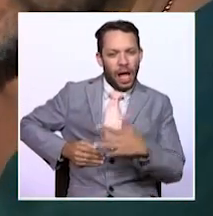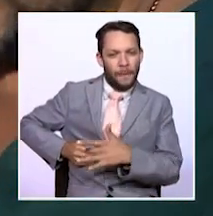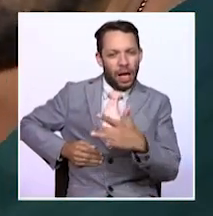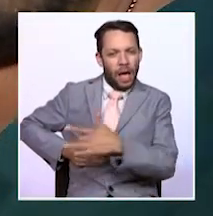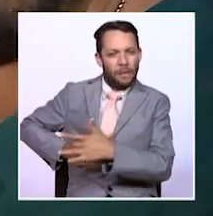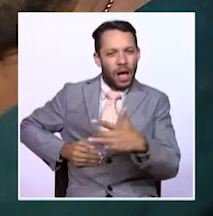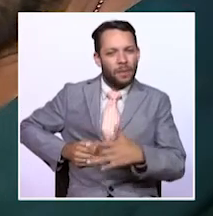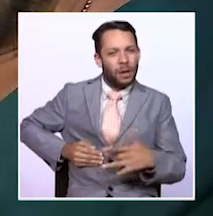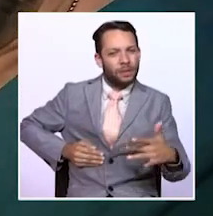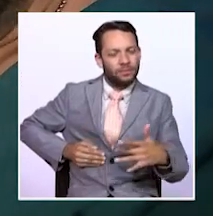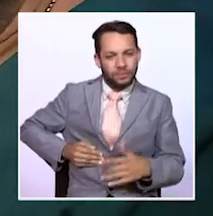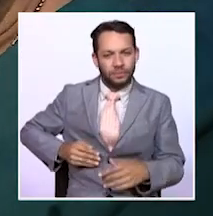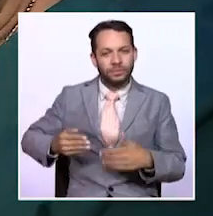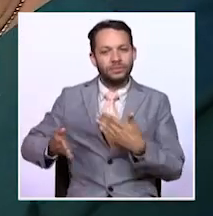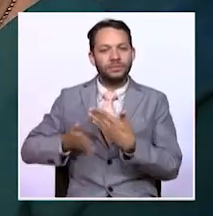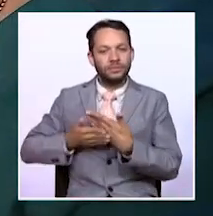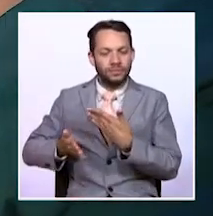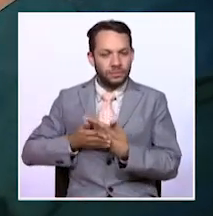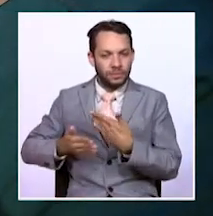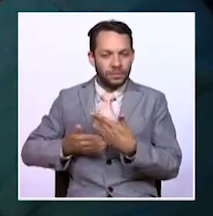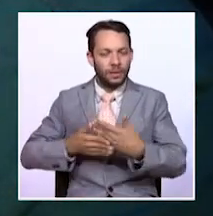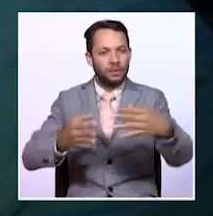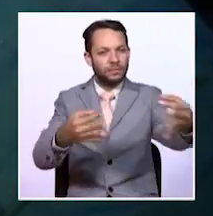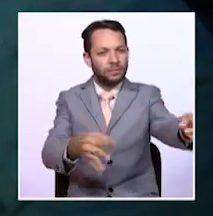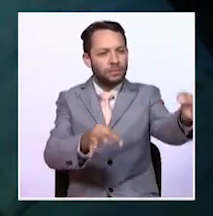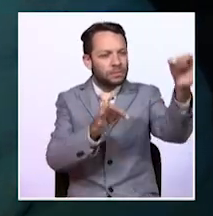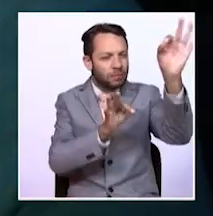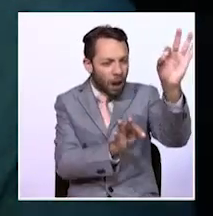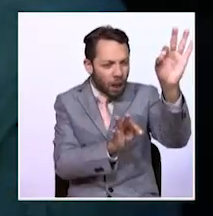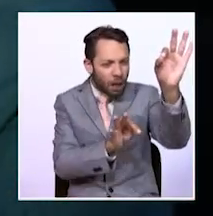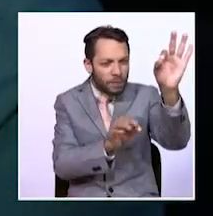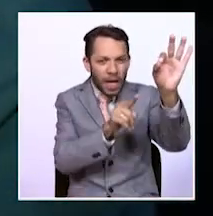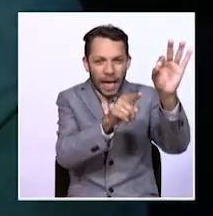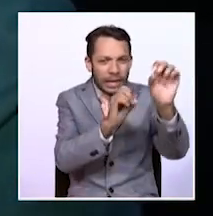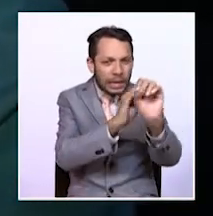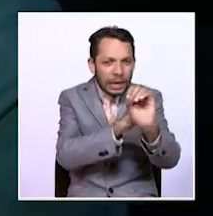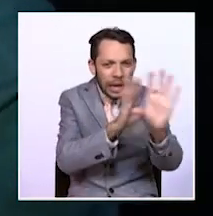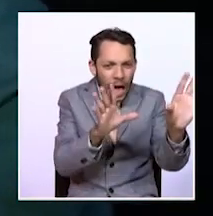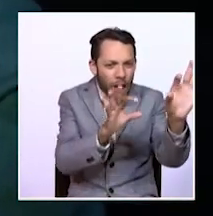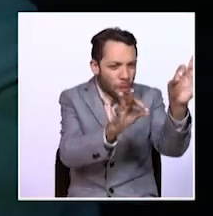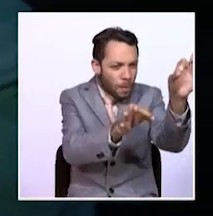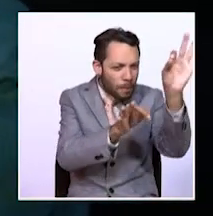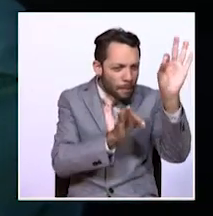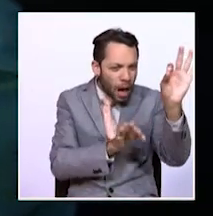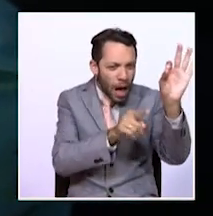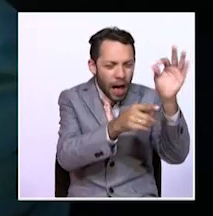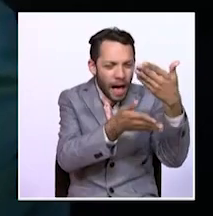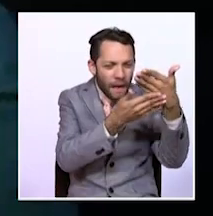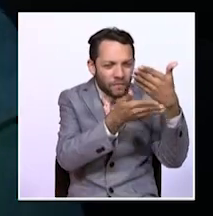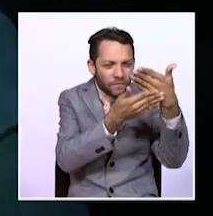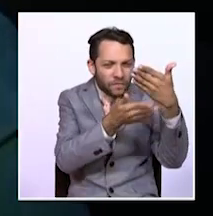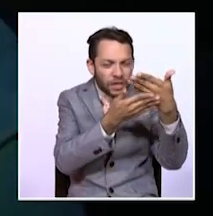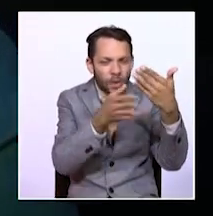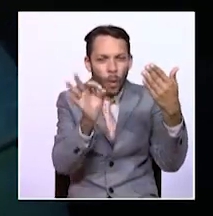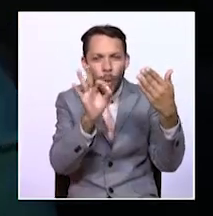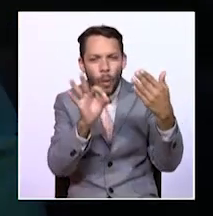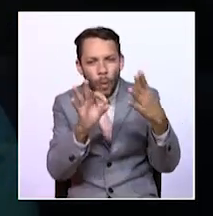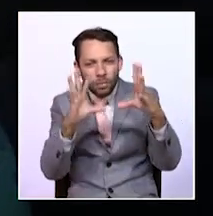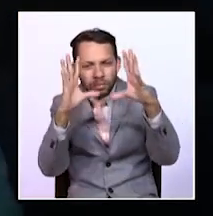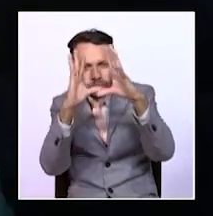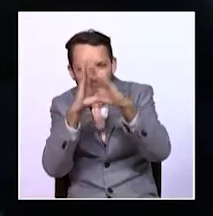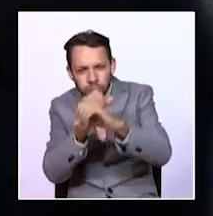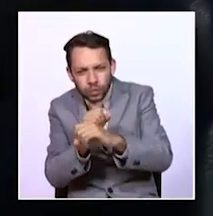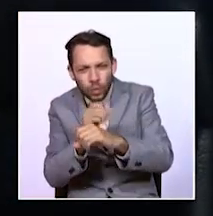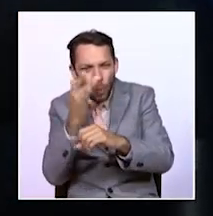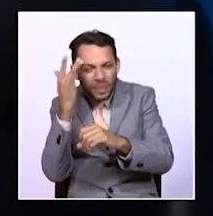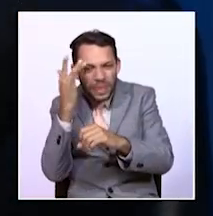muestra en la ecografía entre tonos más claros y más oscuros. Entonces nosotros